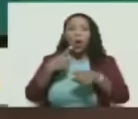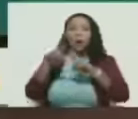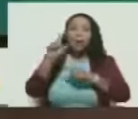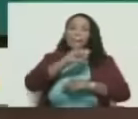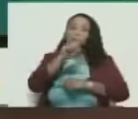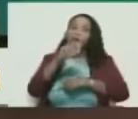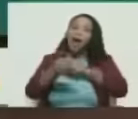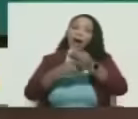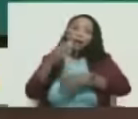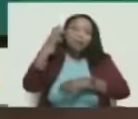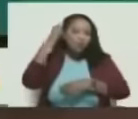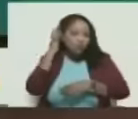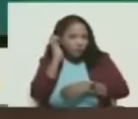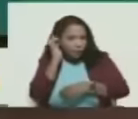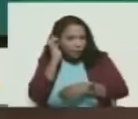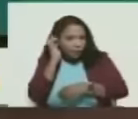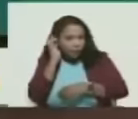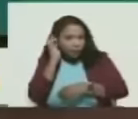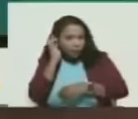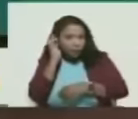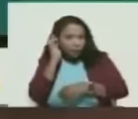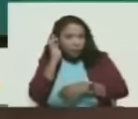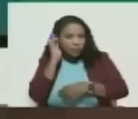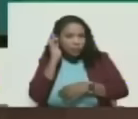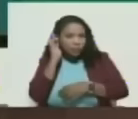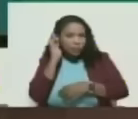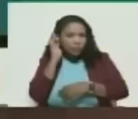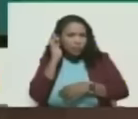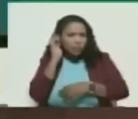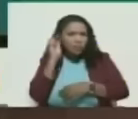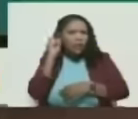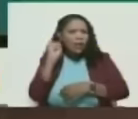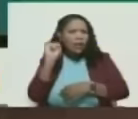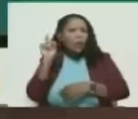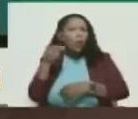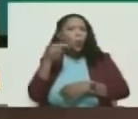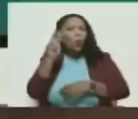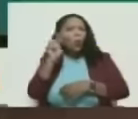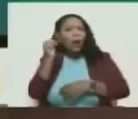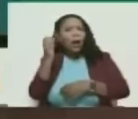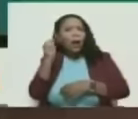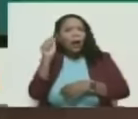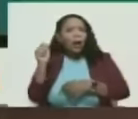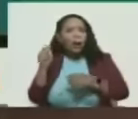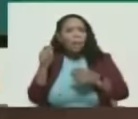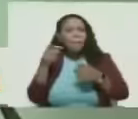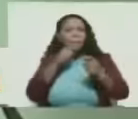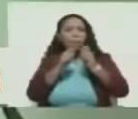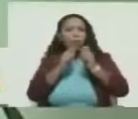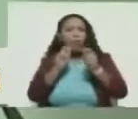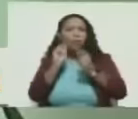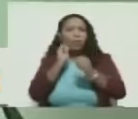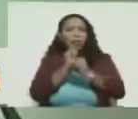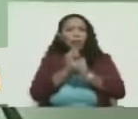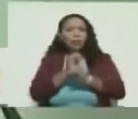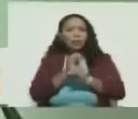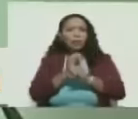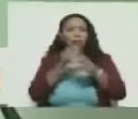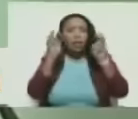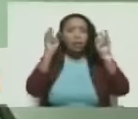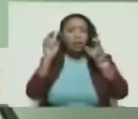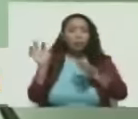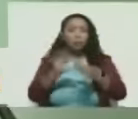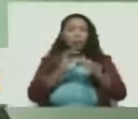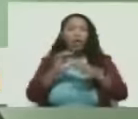realiza Mirelvis Gutiérrez por La Iguana. Buenas tardes, ¿cómo están? Buenas tardes, Mirel. En el marco de la Unidad para la Defensa